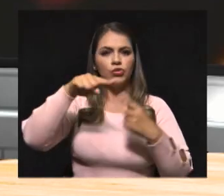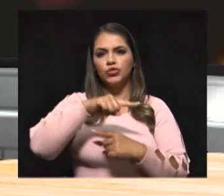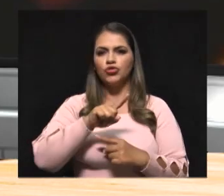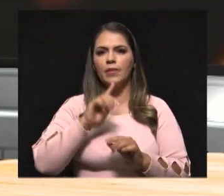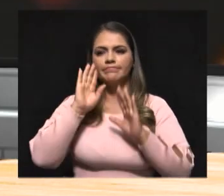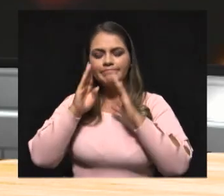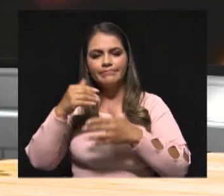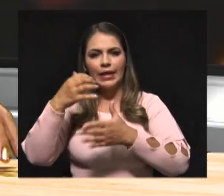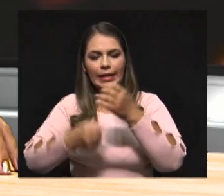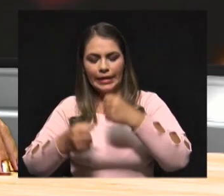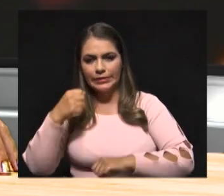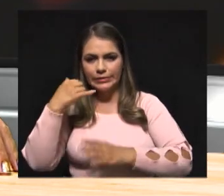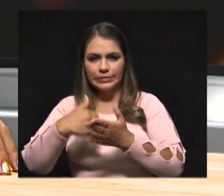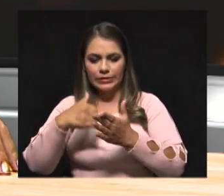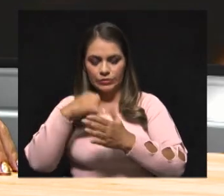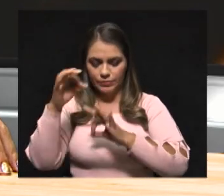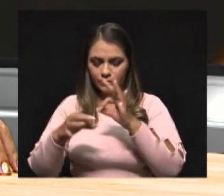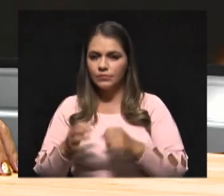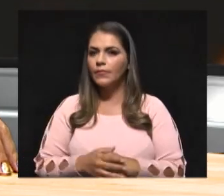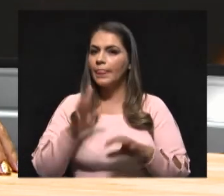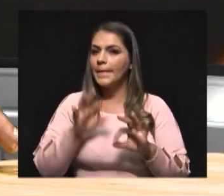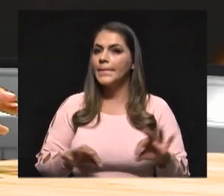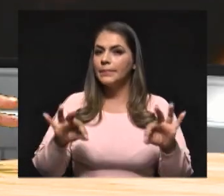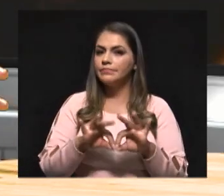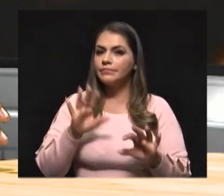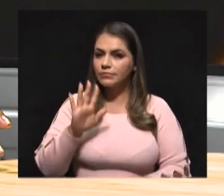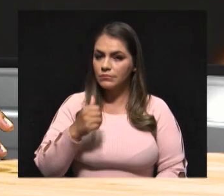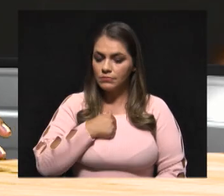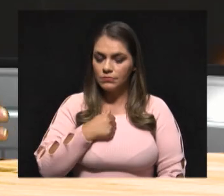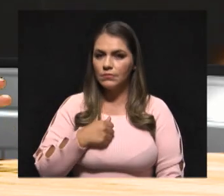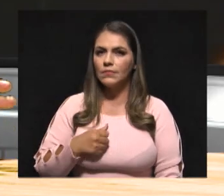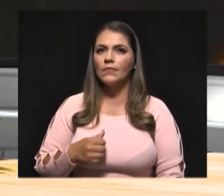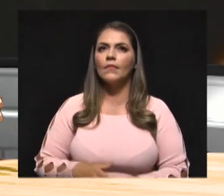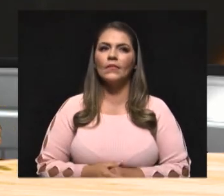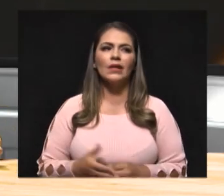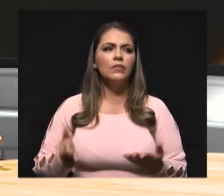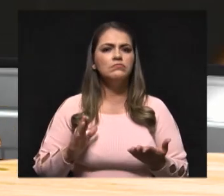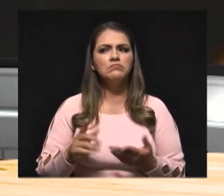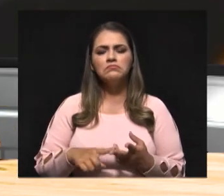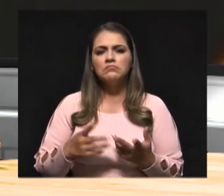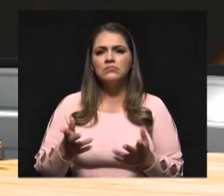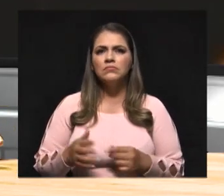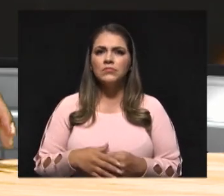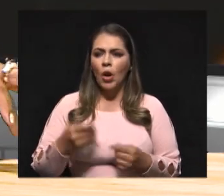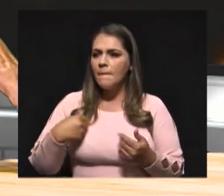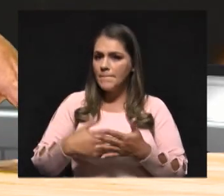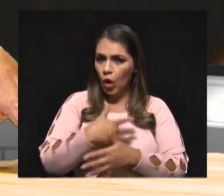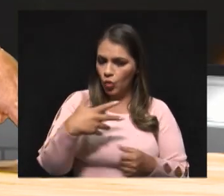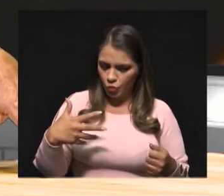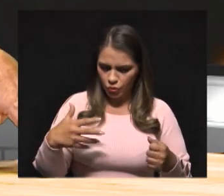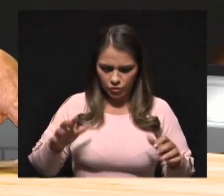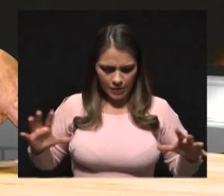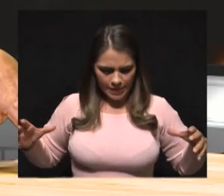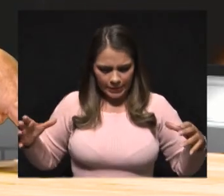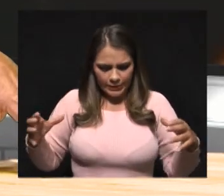ruta entonces por eso la importancia de la vocación turística porque el otro lo que te genera son la posibilidad de unos productos pero cuando